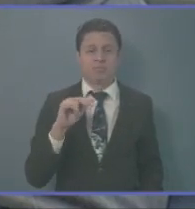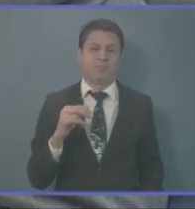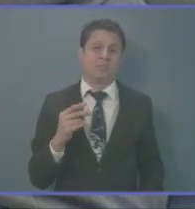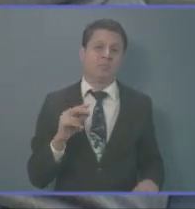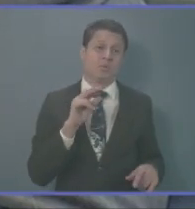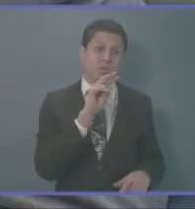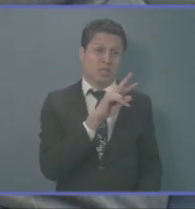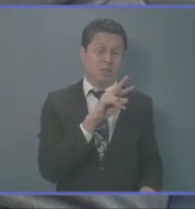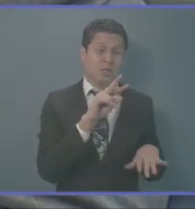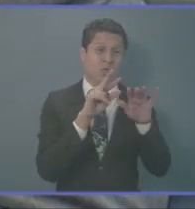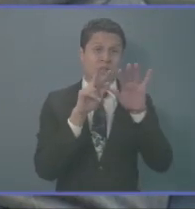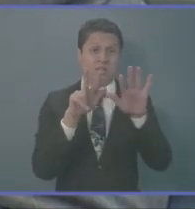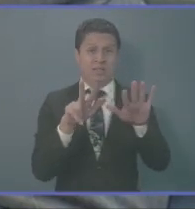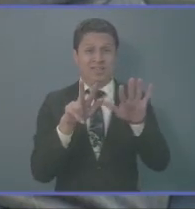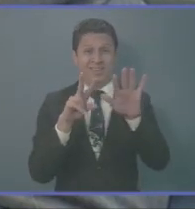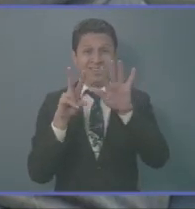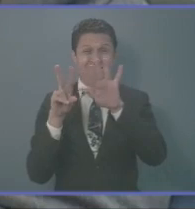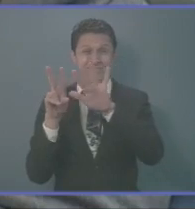de